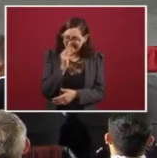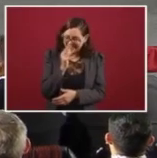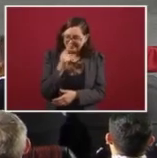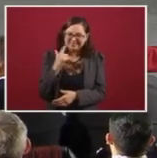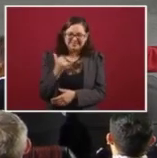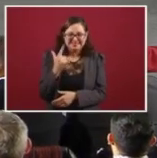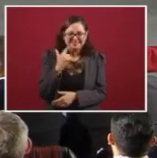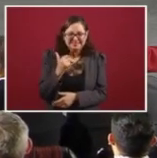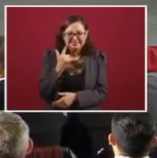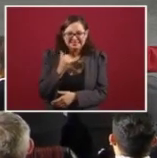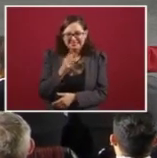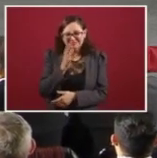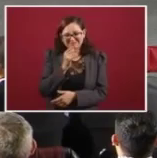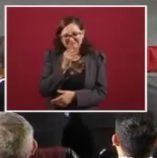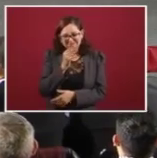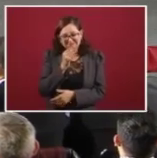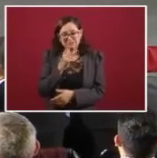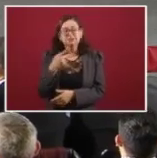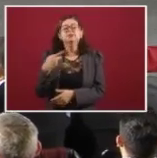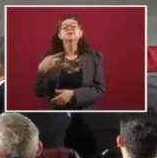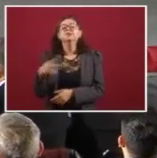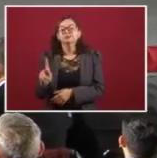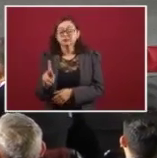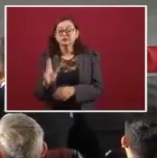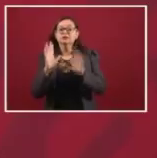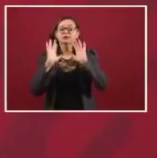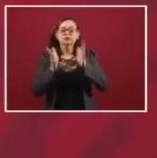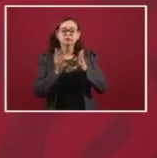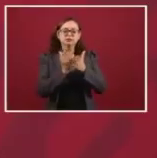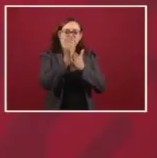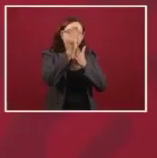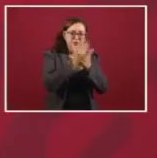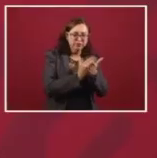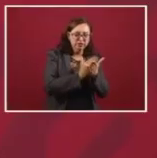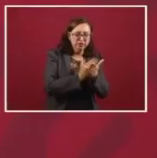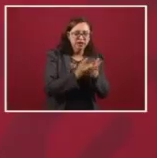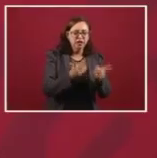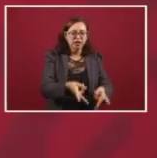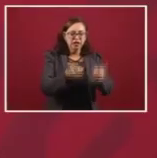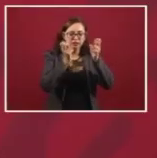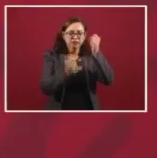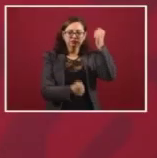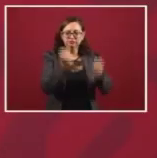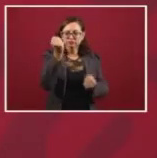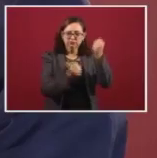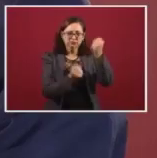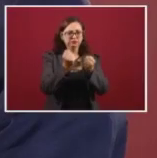sí hemos bajado considerablemente el robo de vehículo.